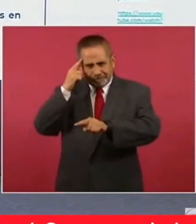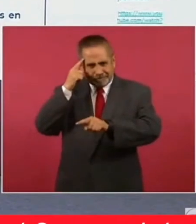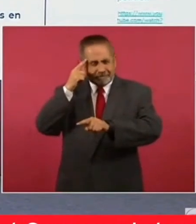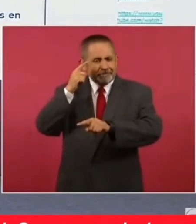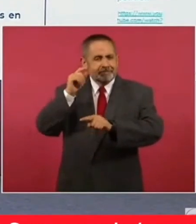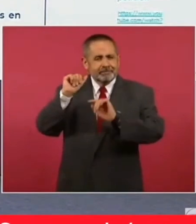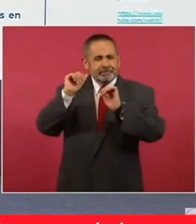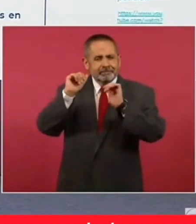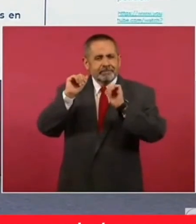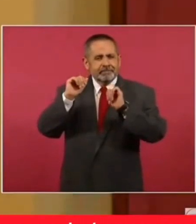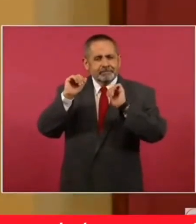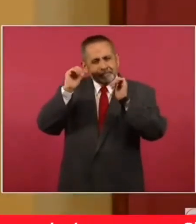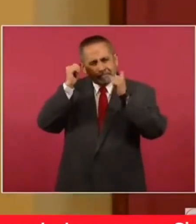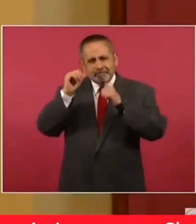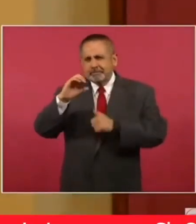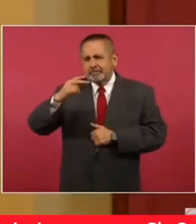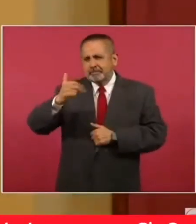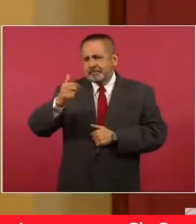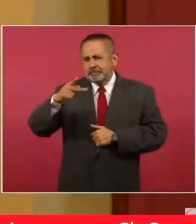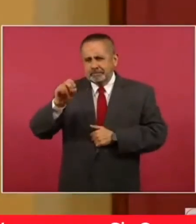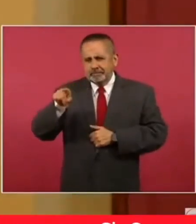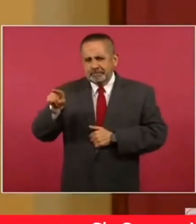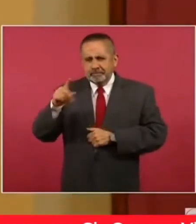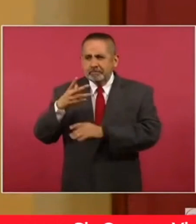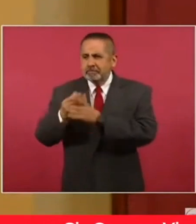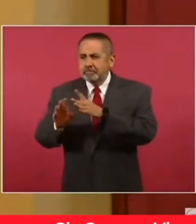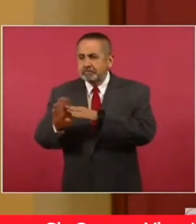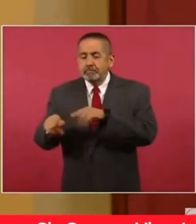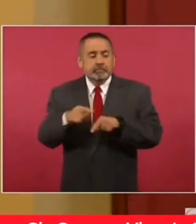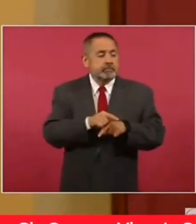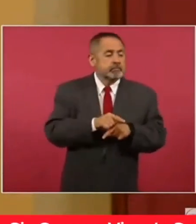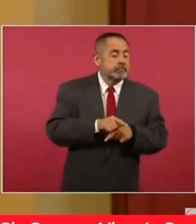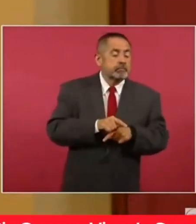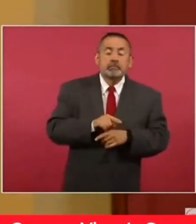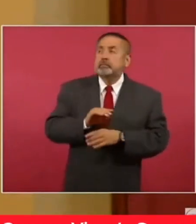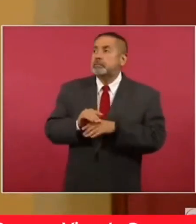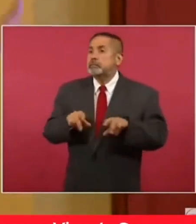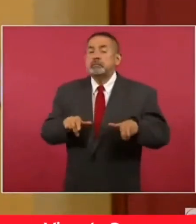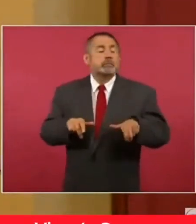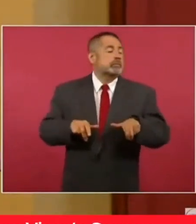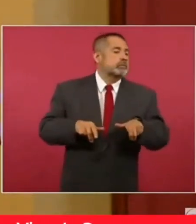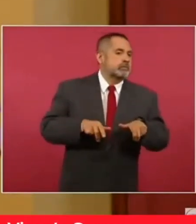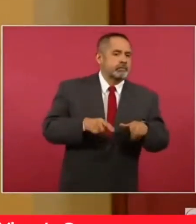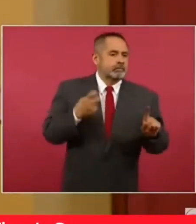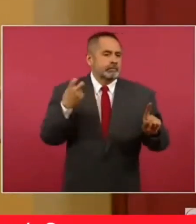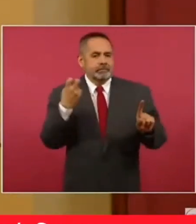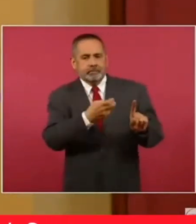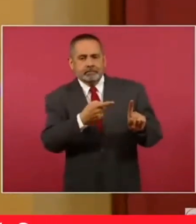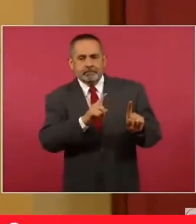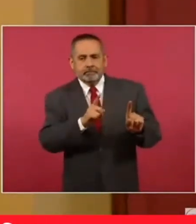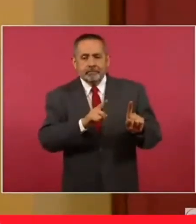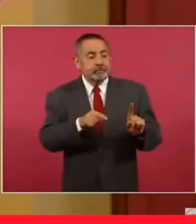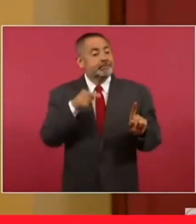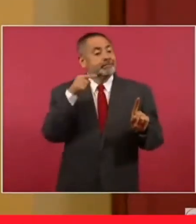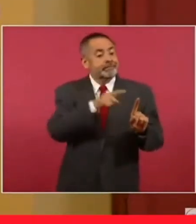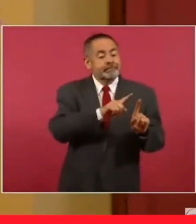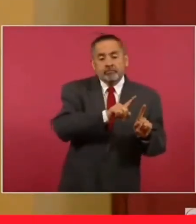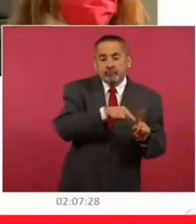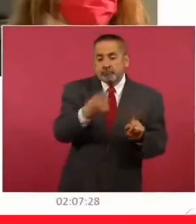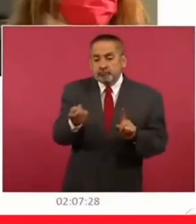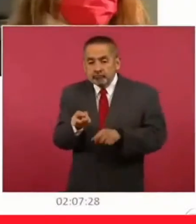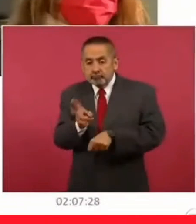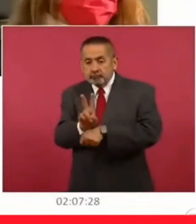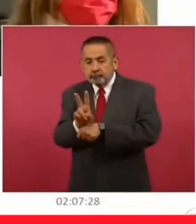de Joaquín Guzmán Loera y la acusación no era correcta porque él a quien estaba monitoreando